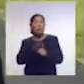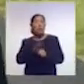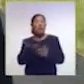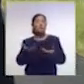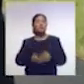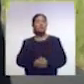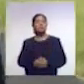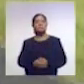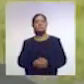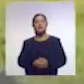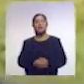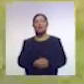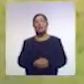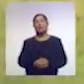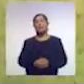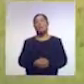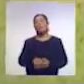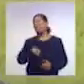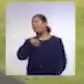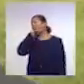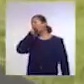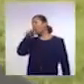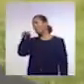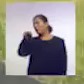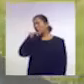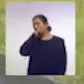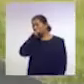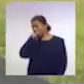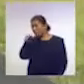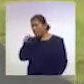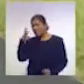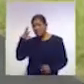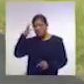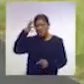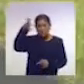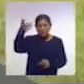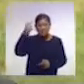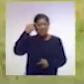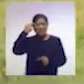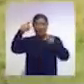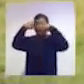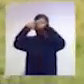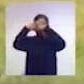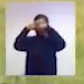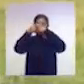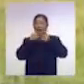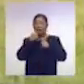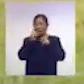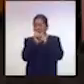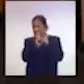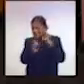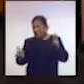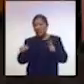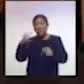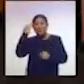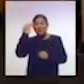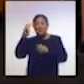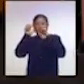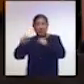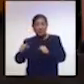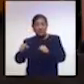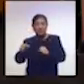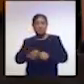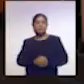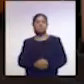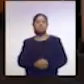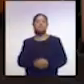No le preocupan las posibles consecuencias traumáticas a largo plazo para los niños si se los detiene indefinidamente. La nueva norma anula